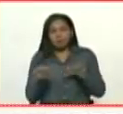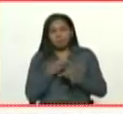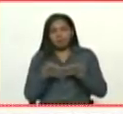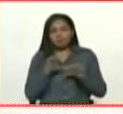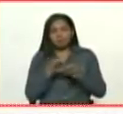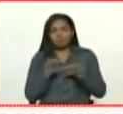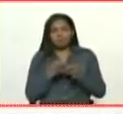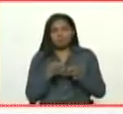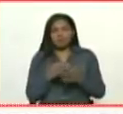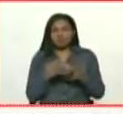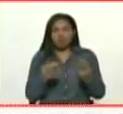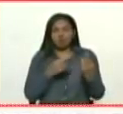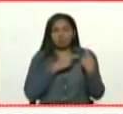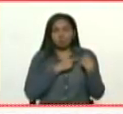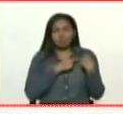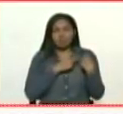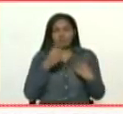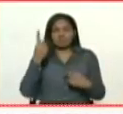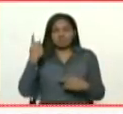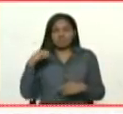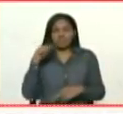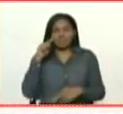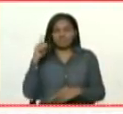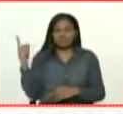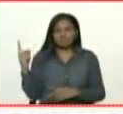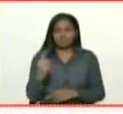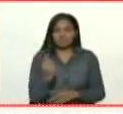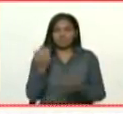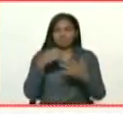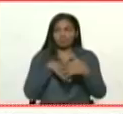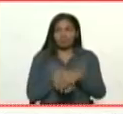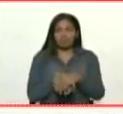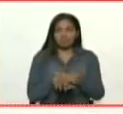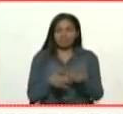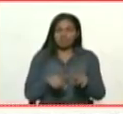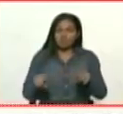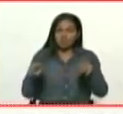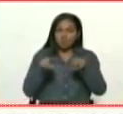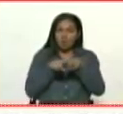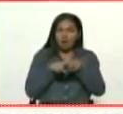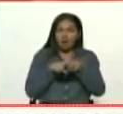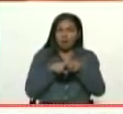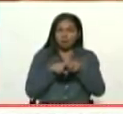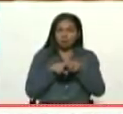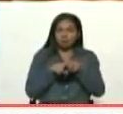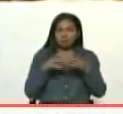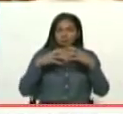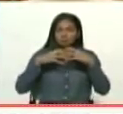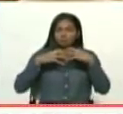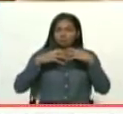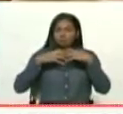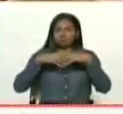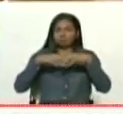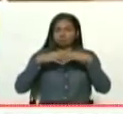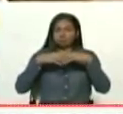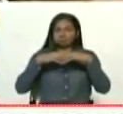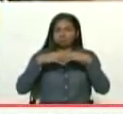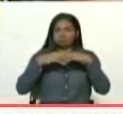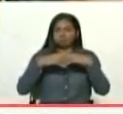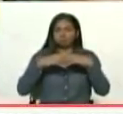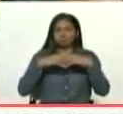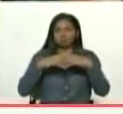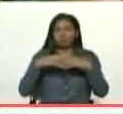y el petro tiene que venir a integrarse en el cerebro y en el funcionamiento del Banco de